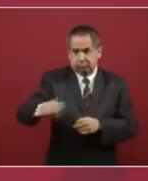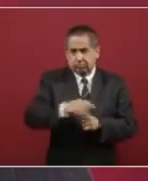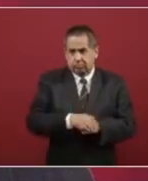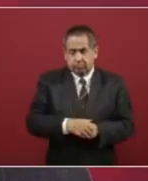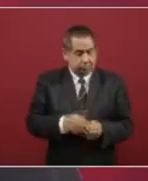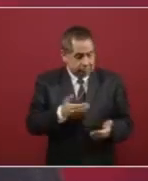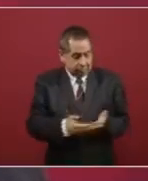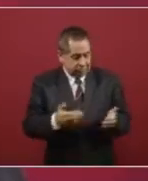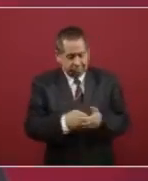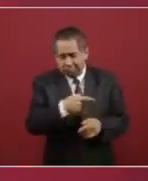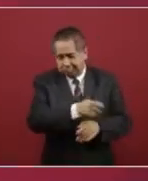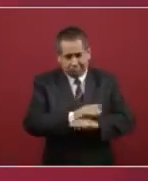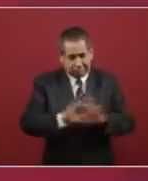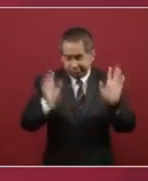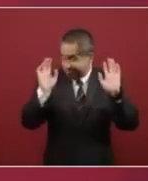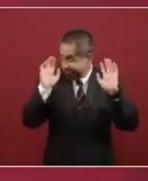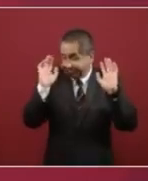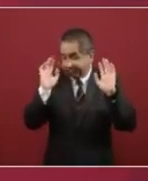estos fueron unos